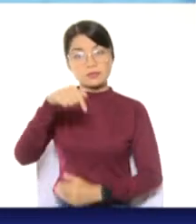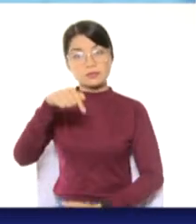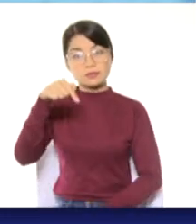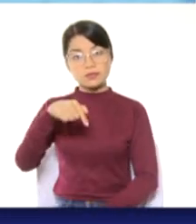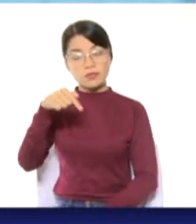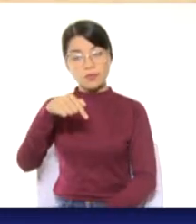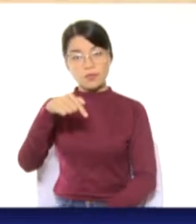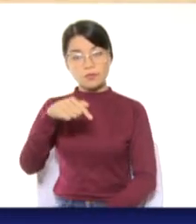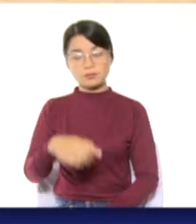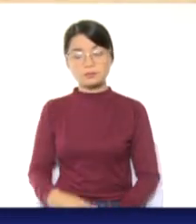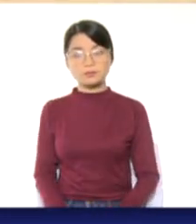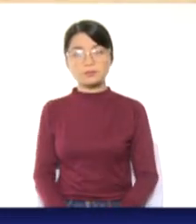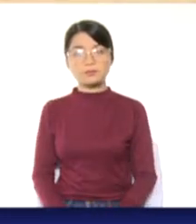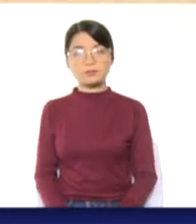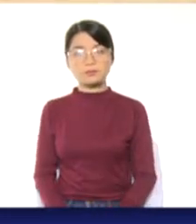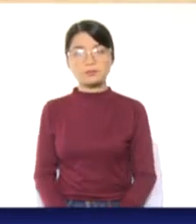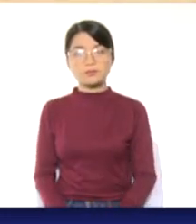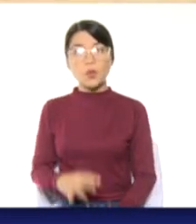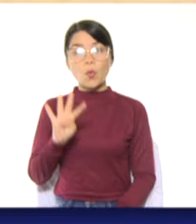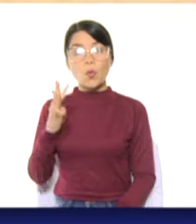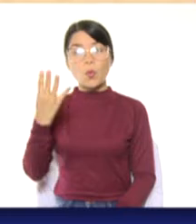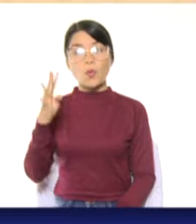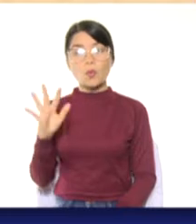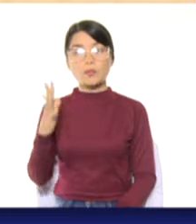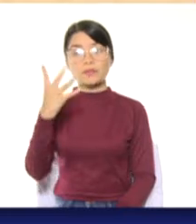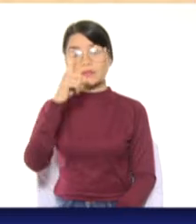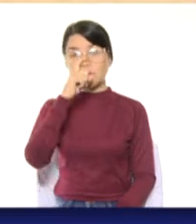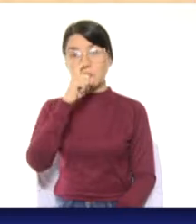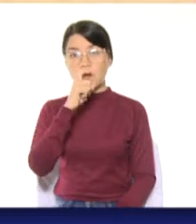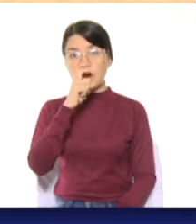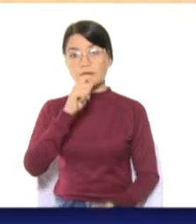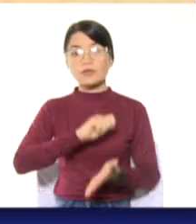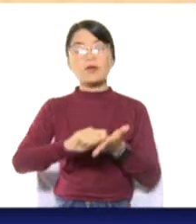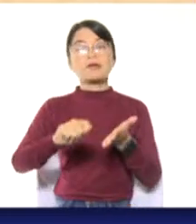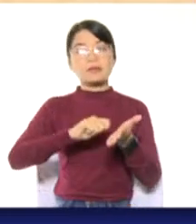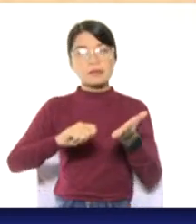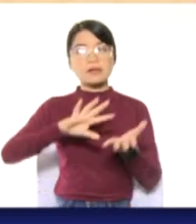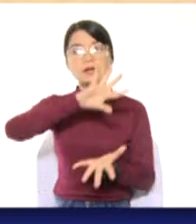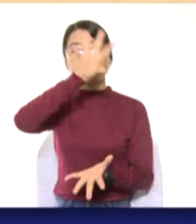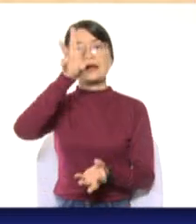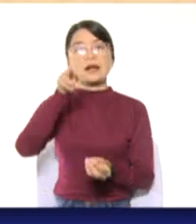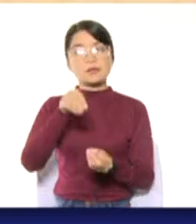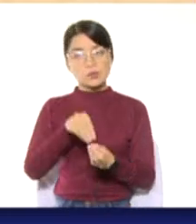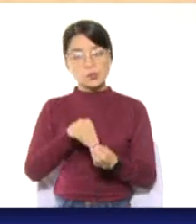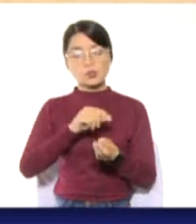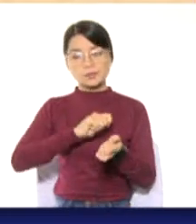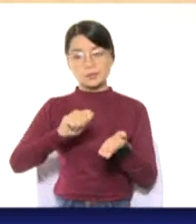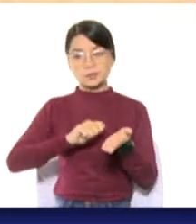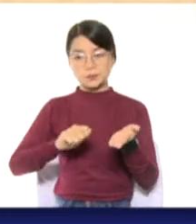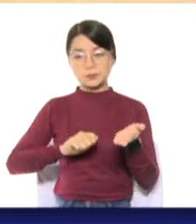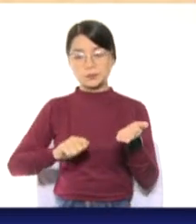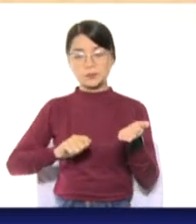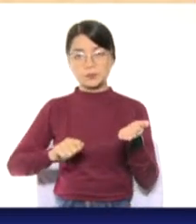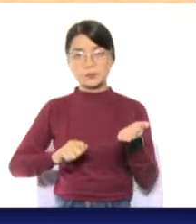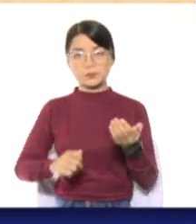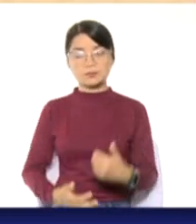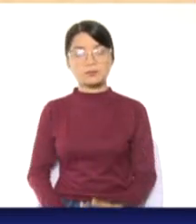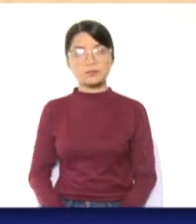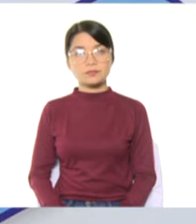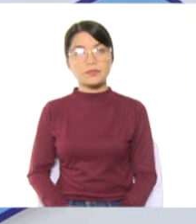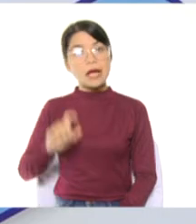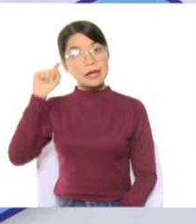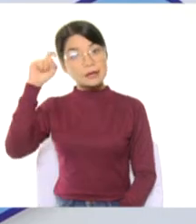se desarrollaron. Cuarto y quinto año también van a elaborar un resumen, tomando en cuenta cada uno de los puntos que se desarrollaron. Recuerden,